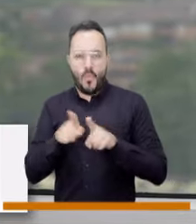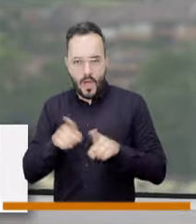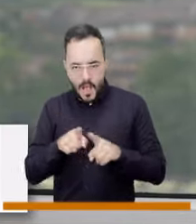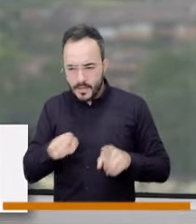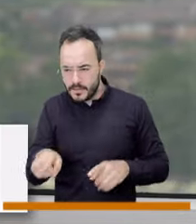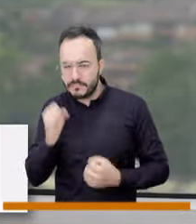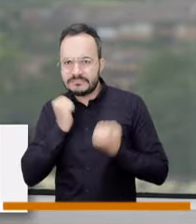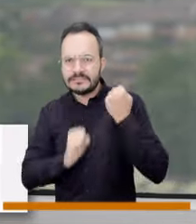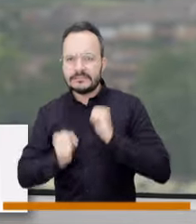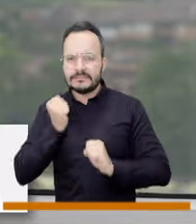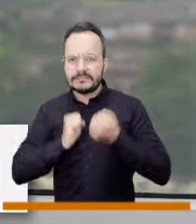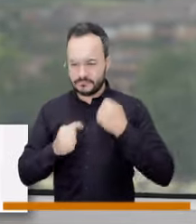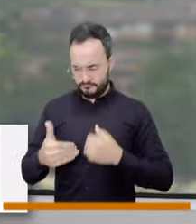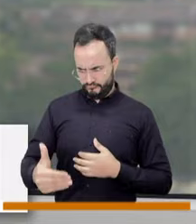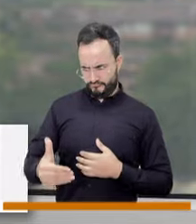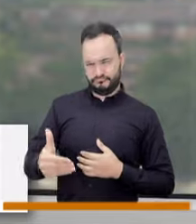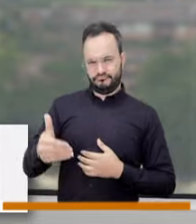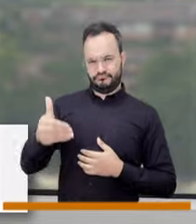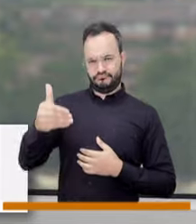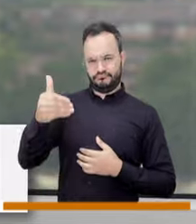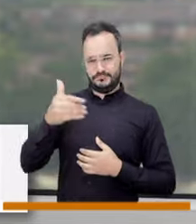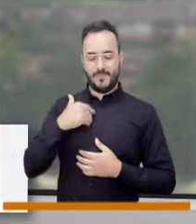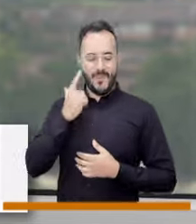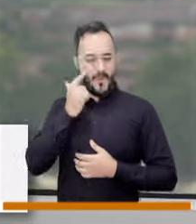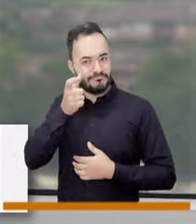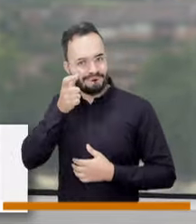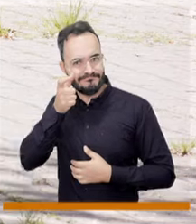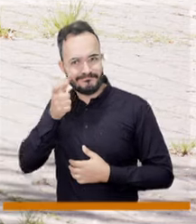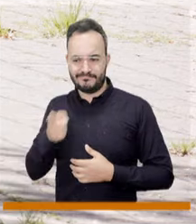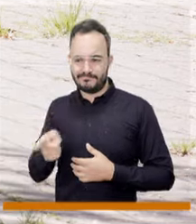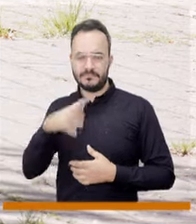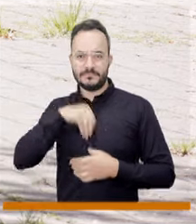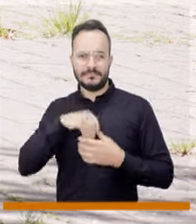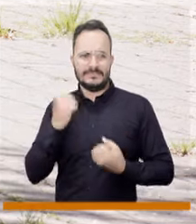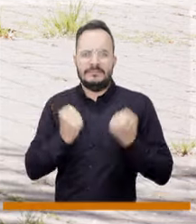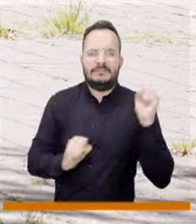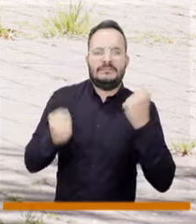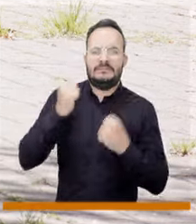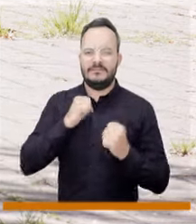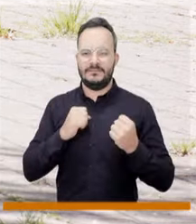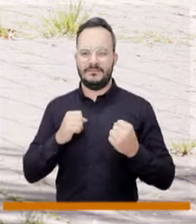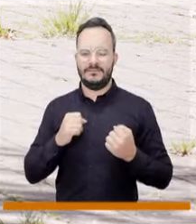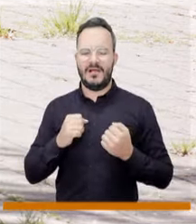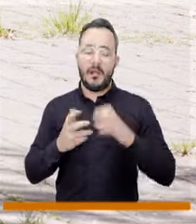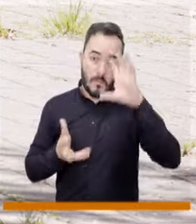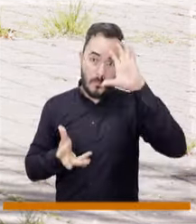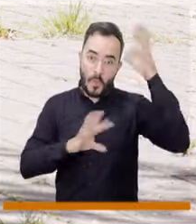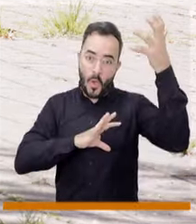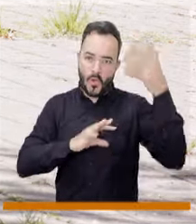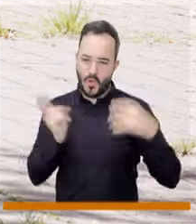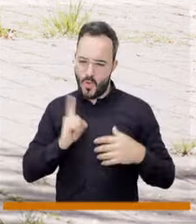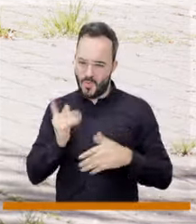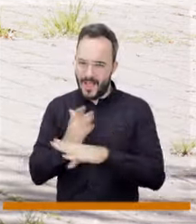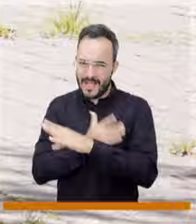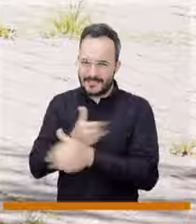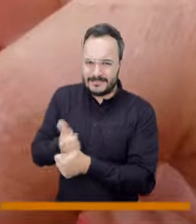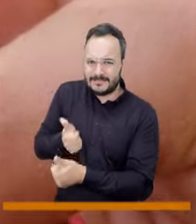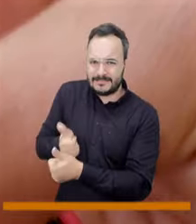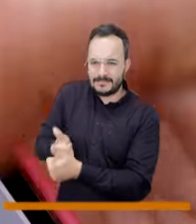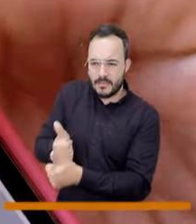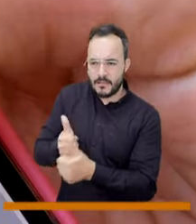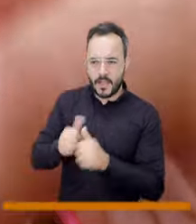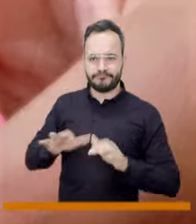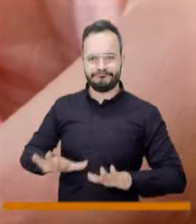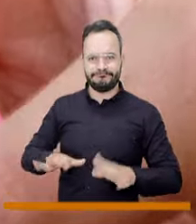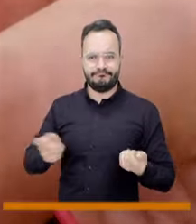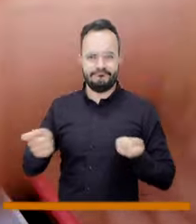que empezar a pararle bolas para que estos chicos administren bien esa emoción y no se dejen como coger ventaja. ¿Cuáles serían esos